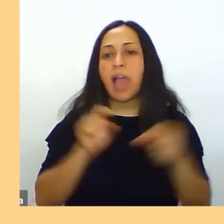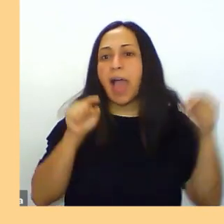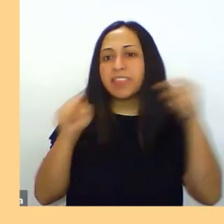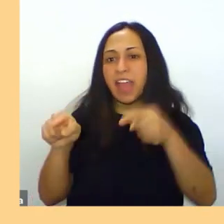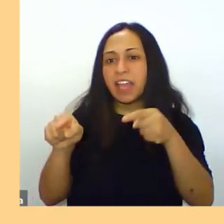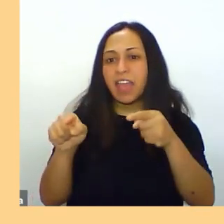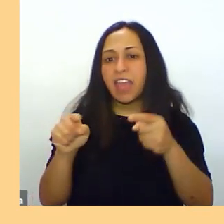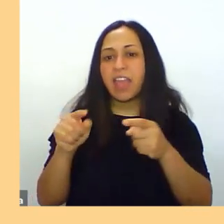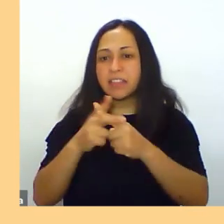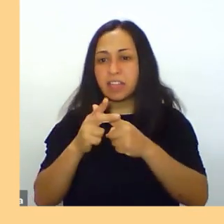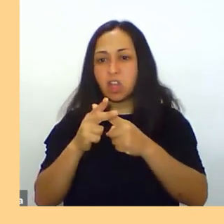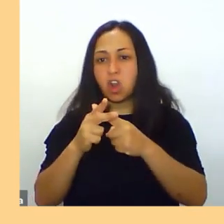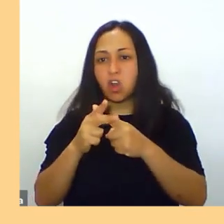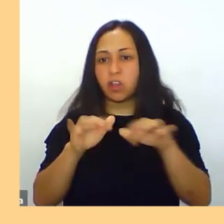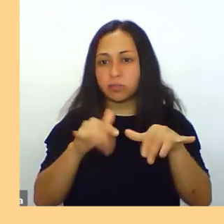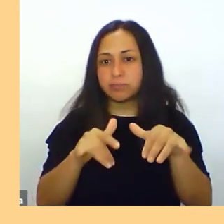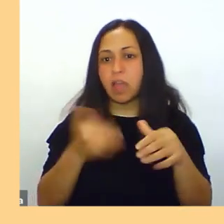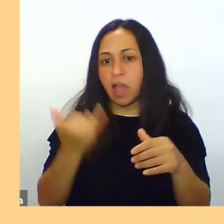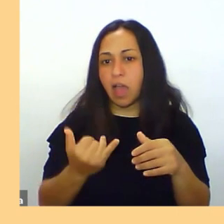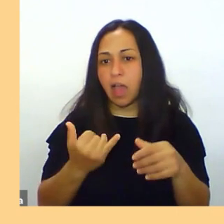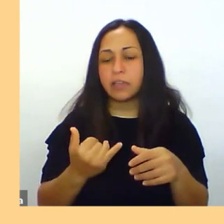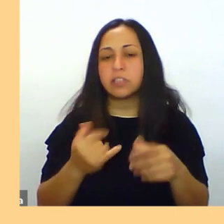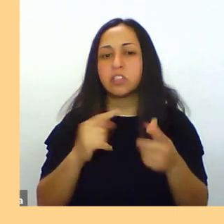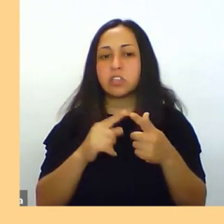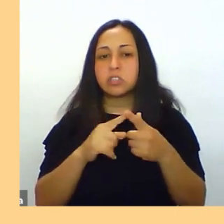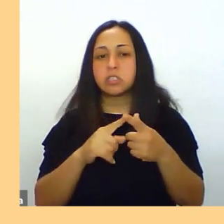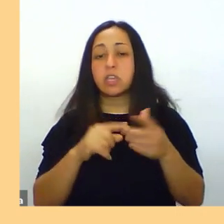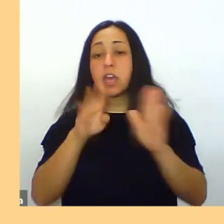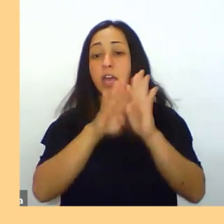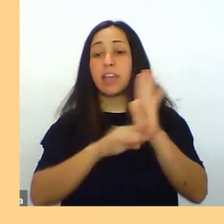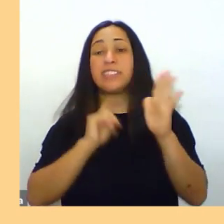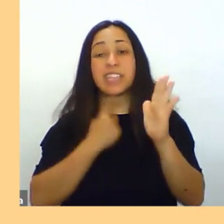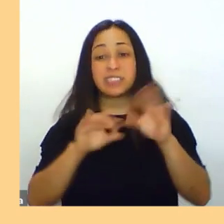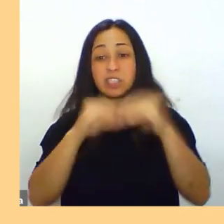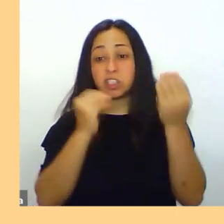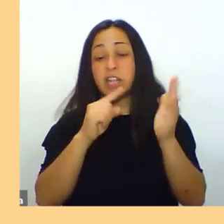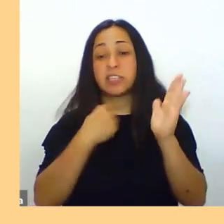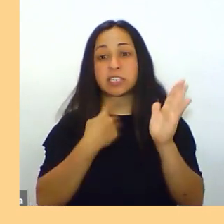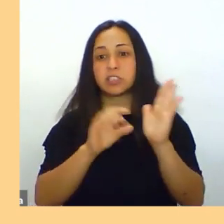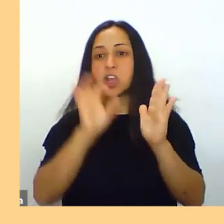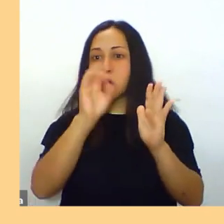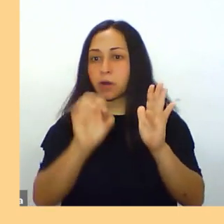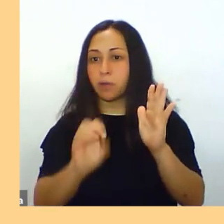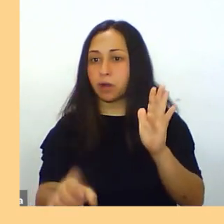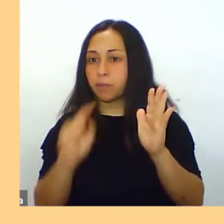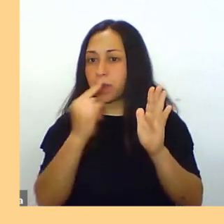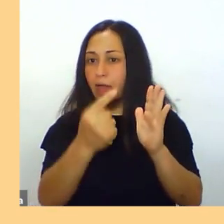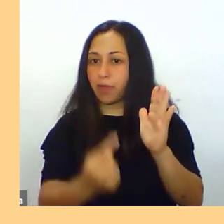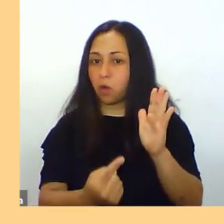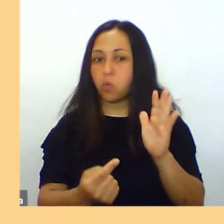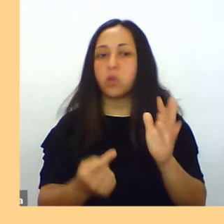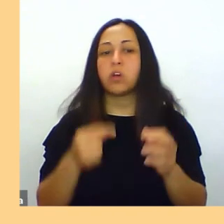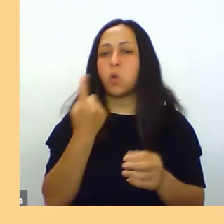existen en línea que nos ayudan a empezar a ponerle nombre a estos ataques o a estas violencias, porque como mencioné,